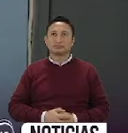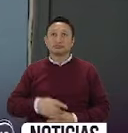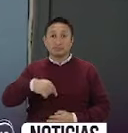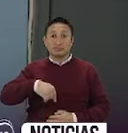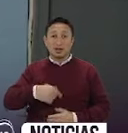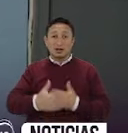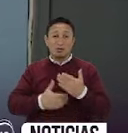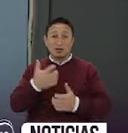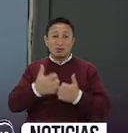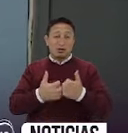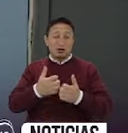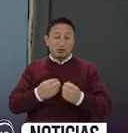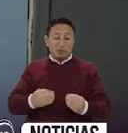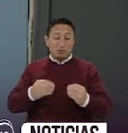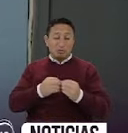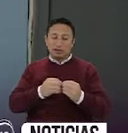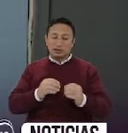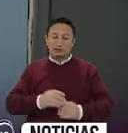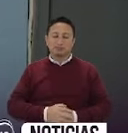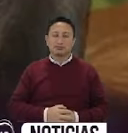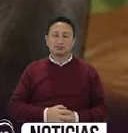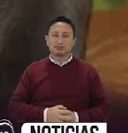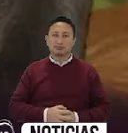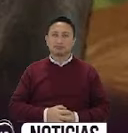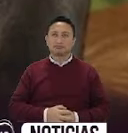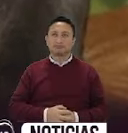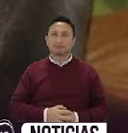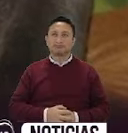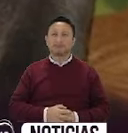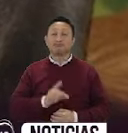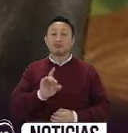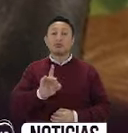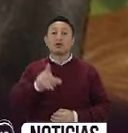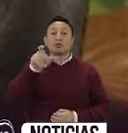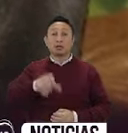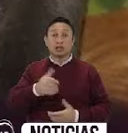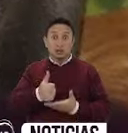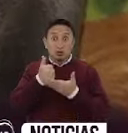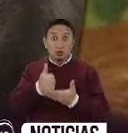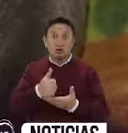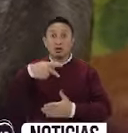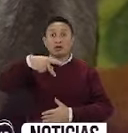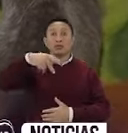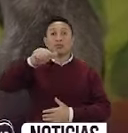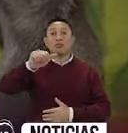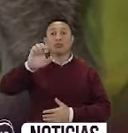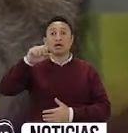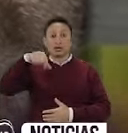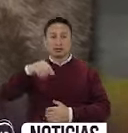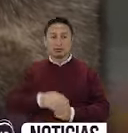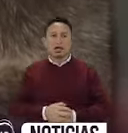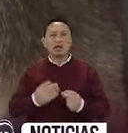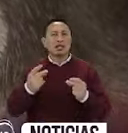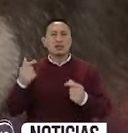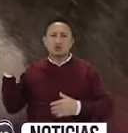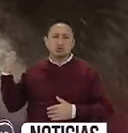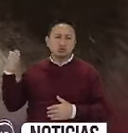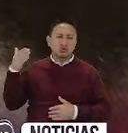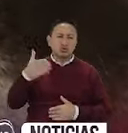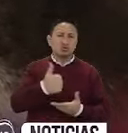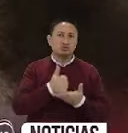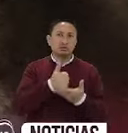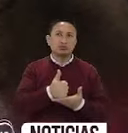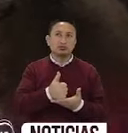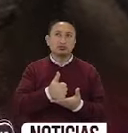a comprometer o que vaya a tener otra alteración a largo plazo. Afortunadamente, los rescatistas de protección animal PAE acudieron a salvarlas y